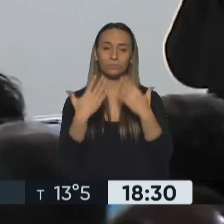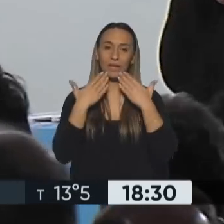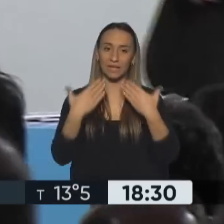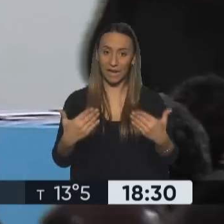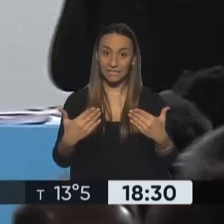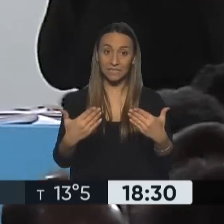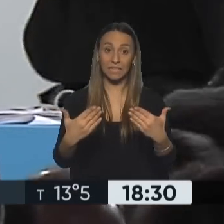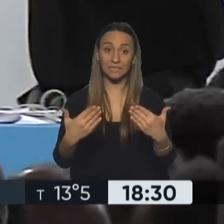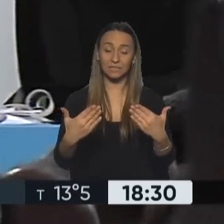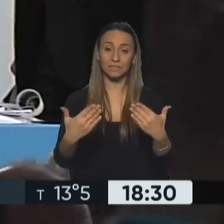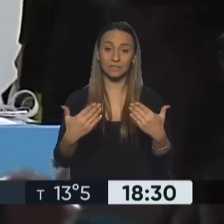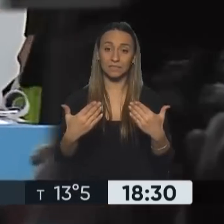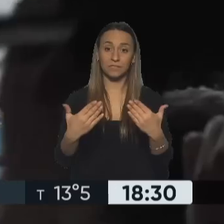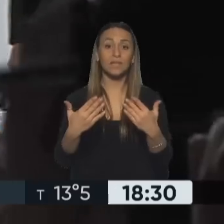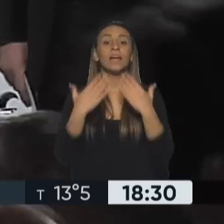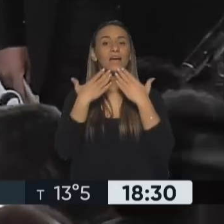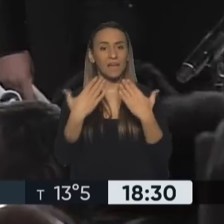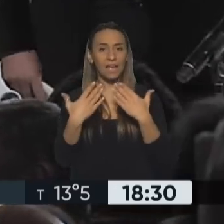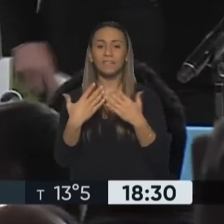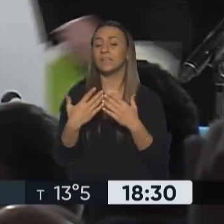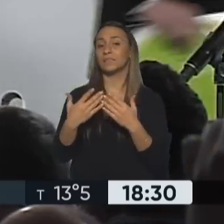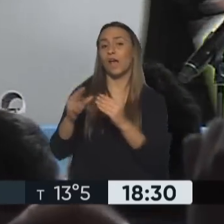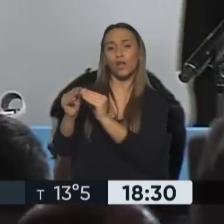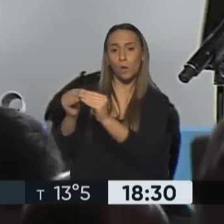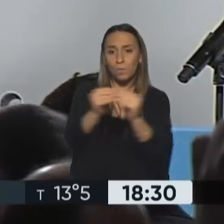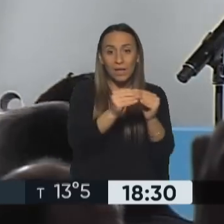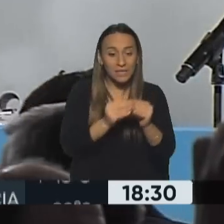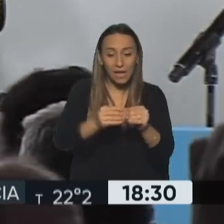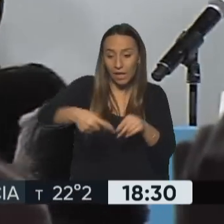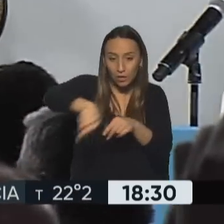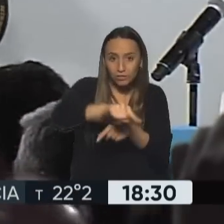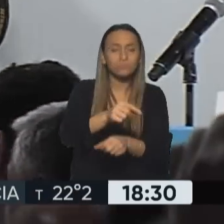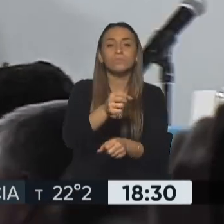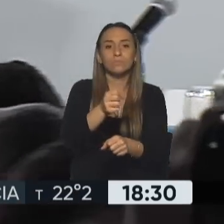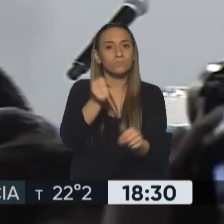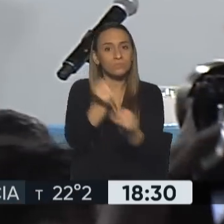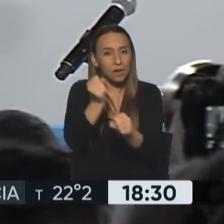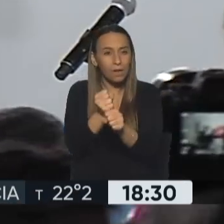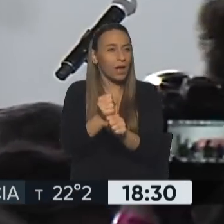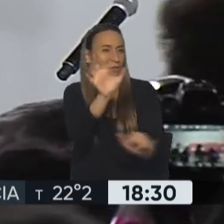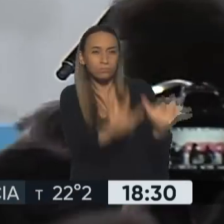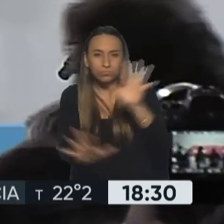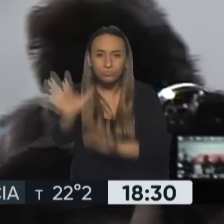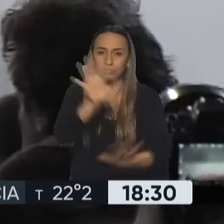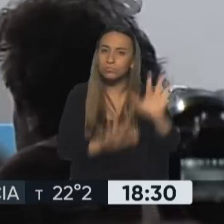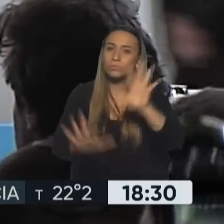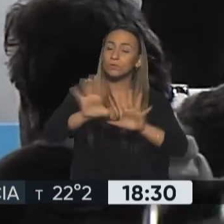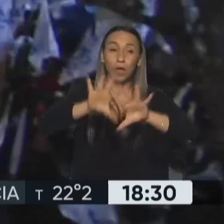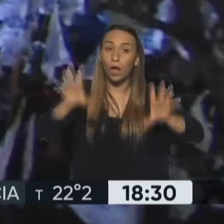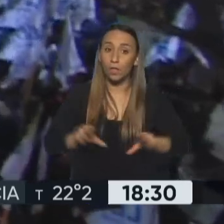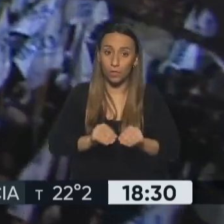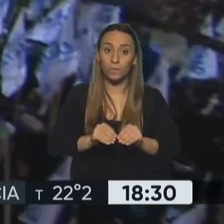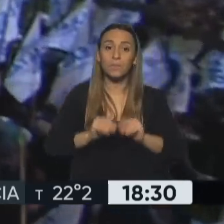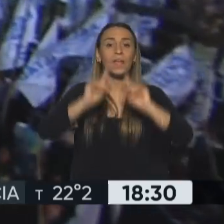agradeciendo también el trabajo de compañeros y compañeras que estuvieron en la organización de este plenario nacional,